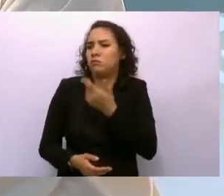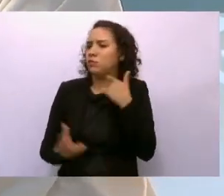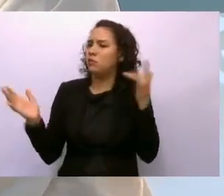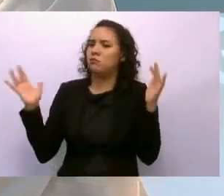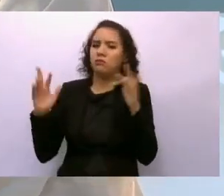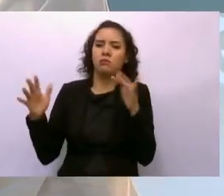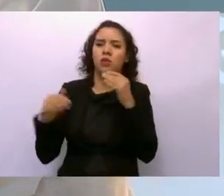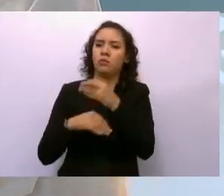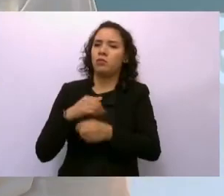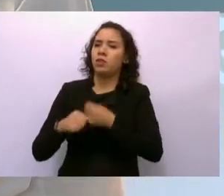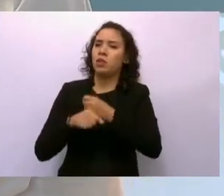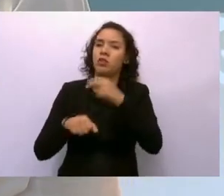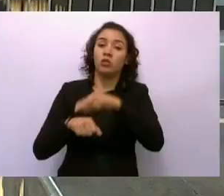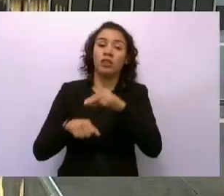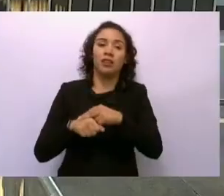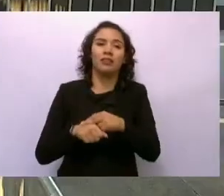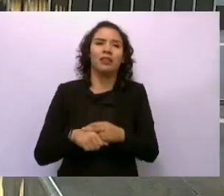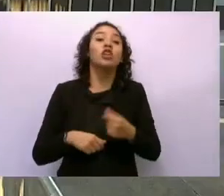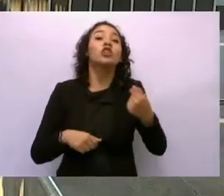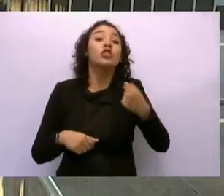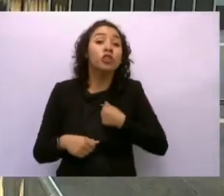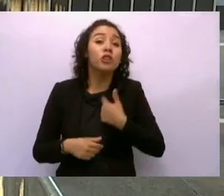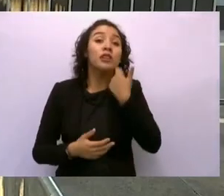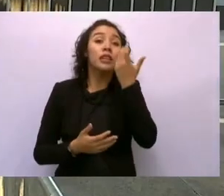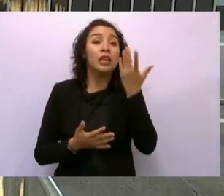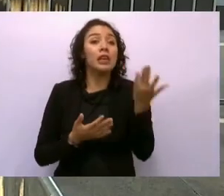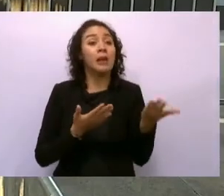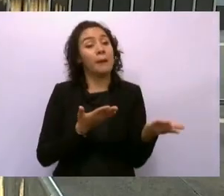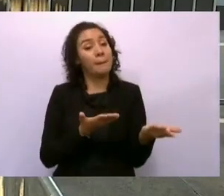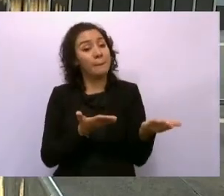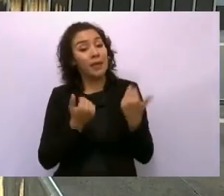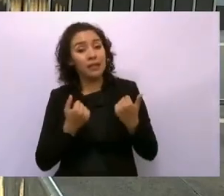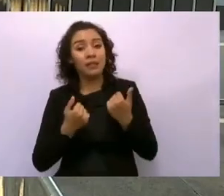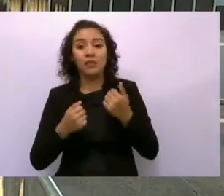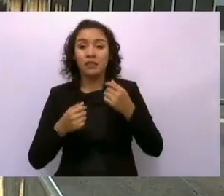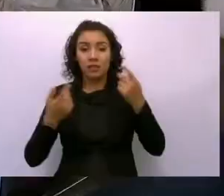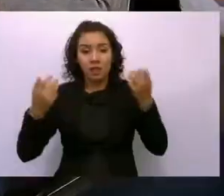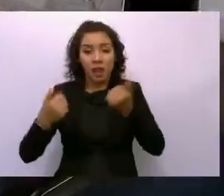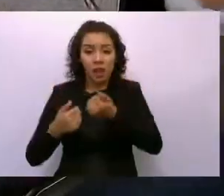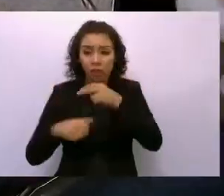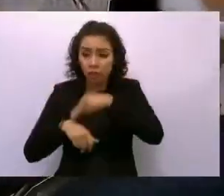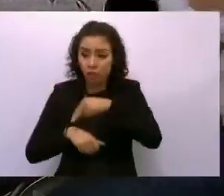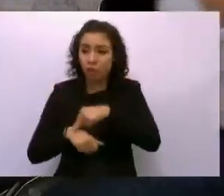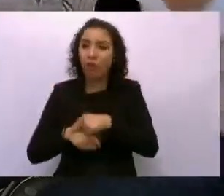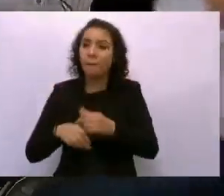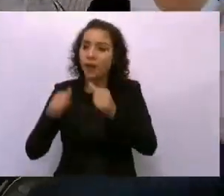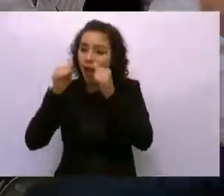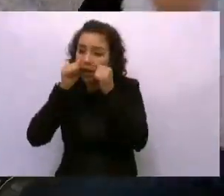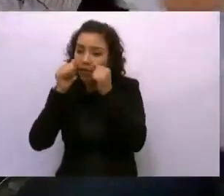Yo lo que quiero es que la gente tenga médico.